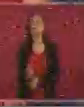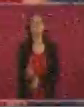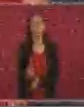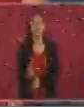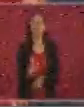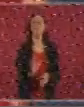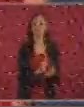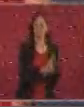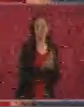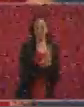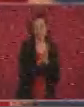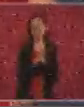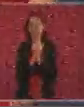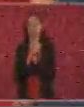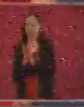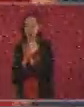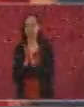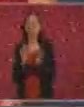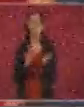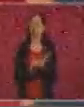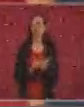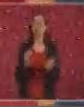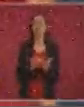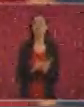dejar libre al partido y